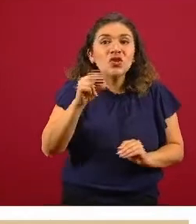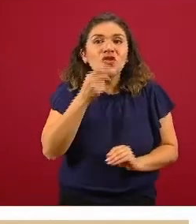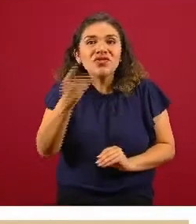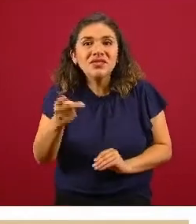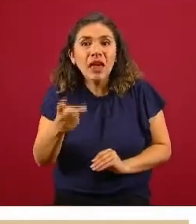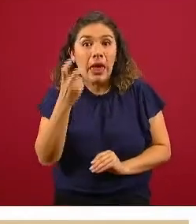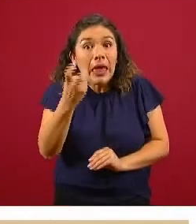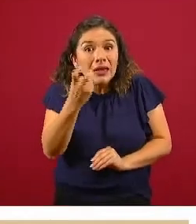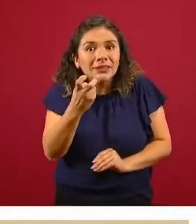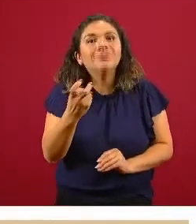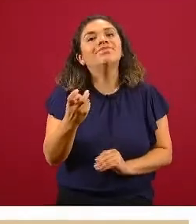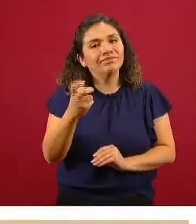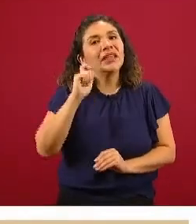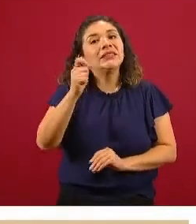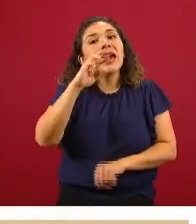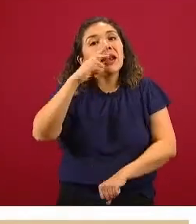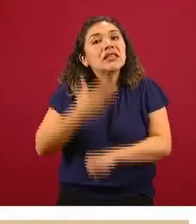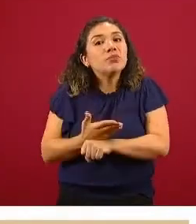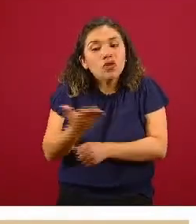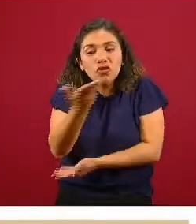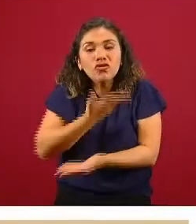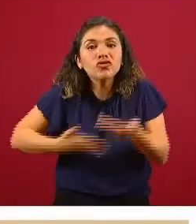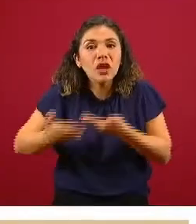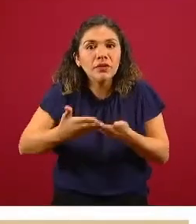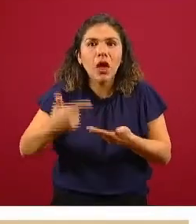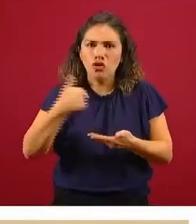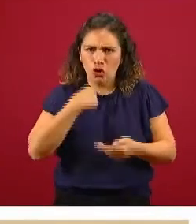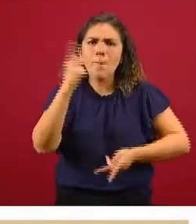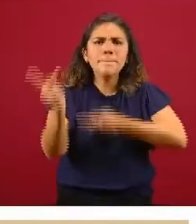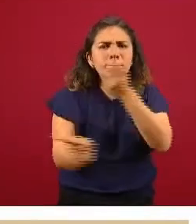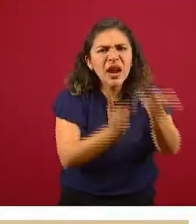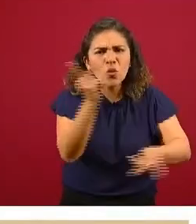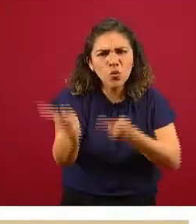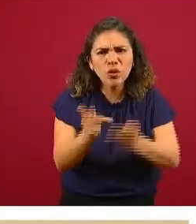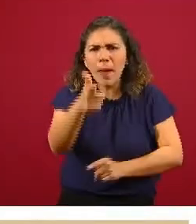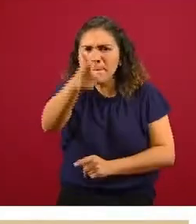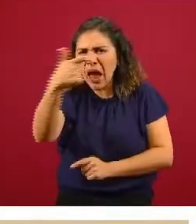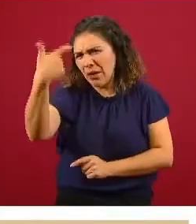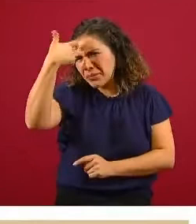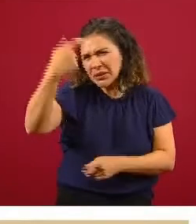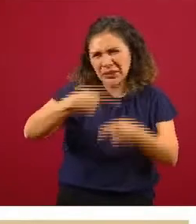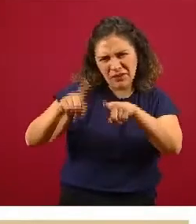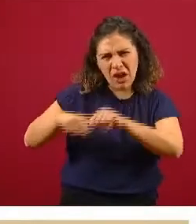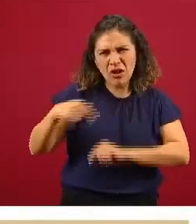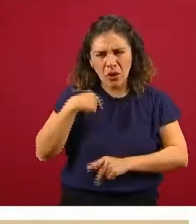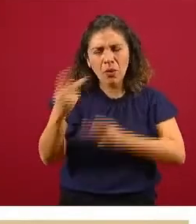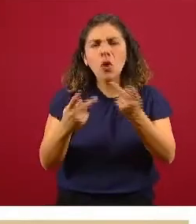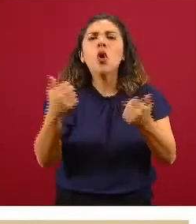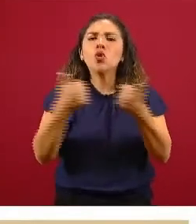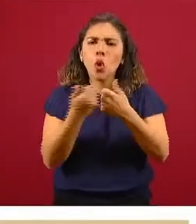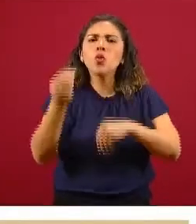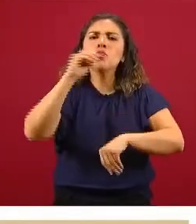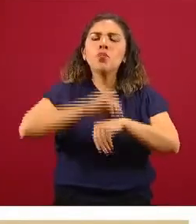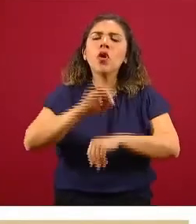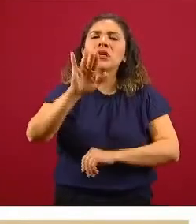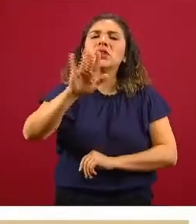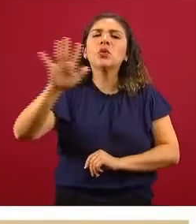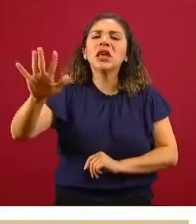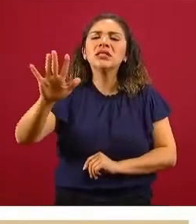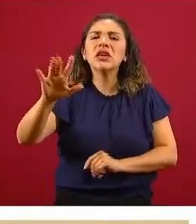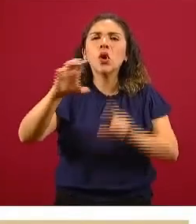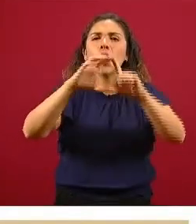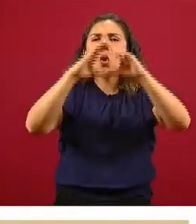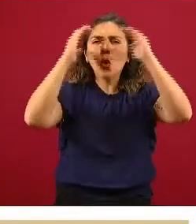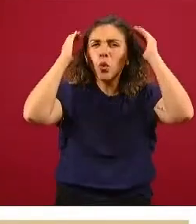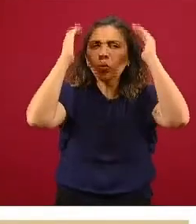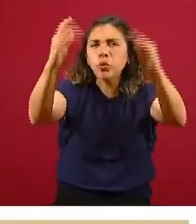Entonces también es una cuestión de corresponsabilidad. Hacemos un cuestionario en los filtros y nosotros colocamos 55